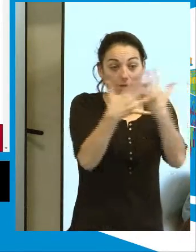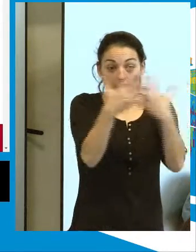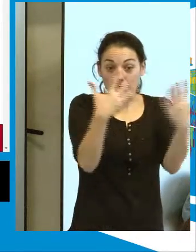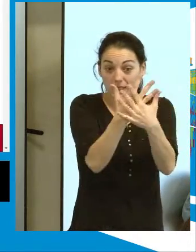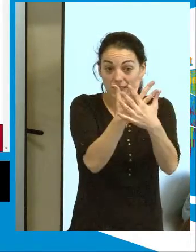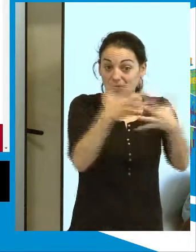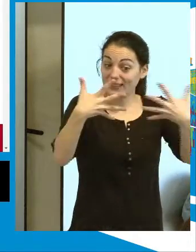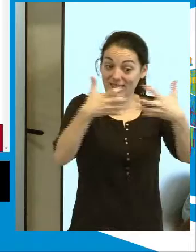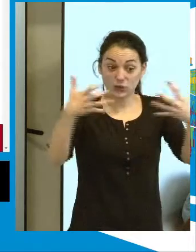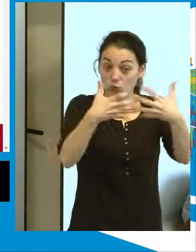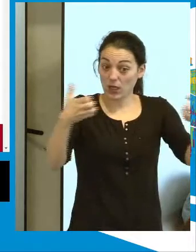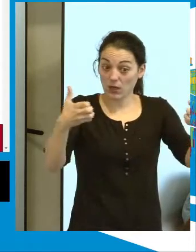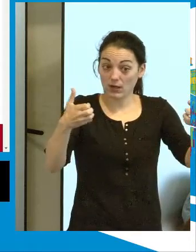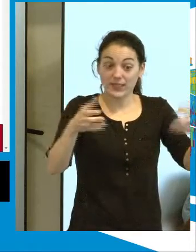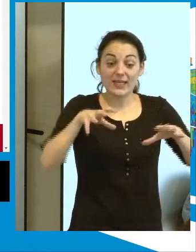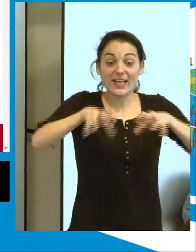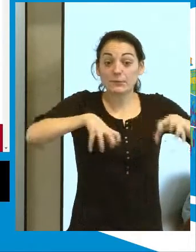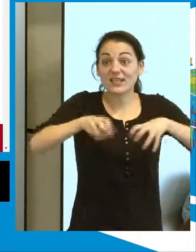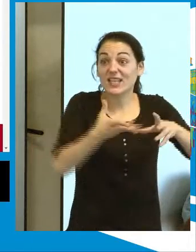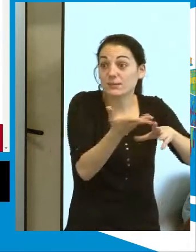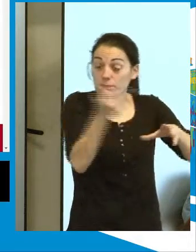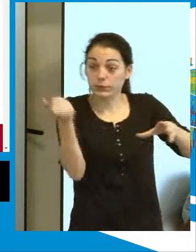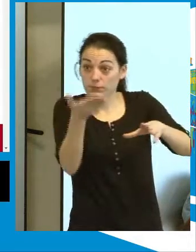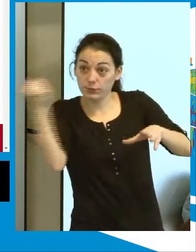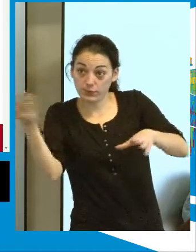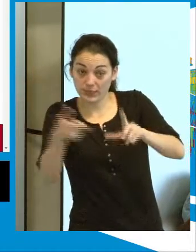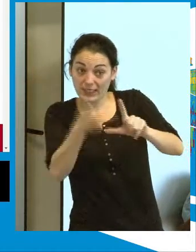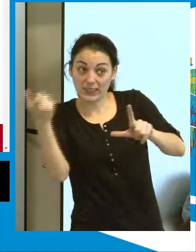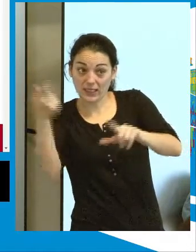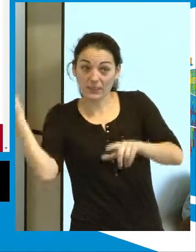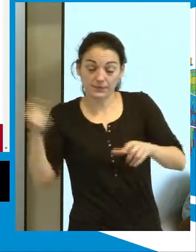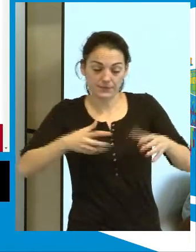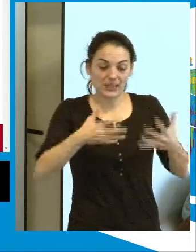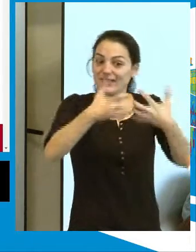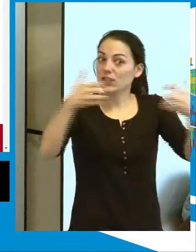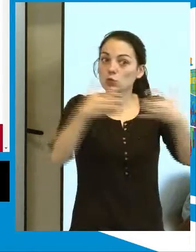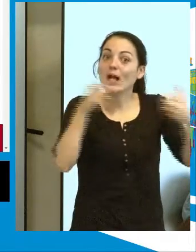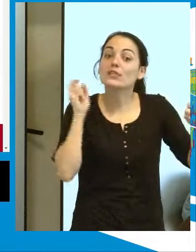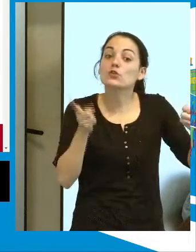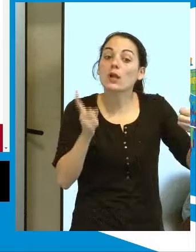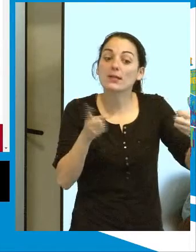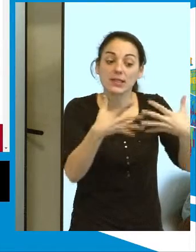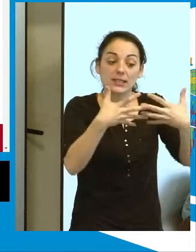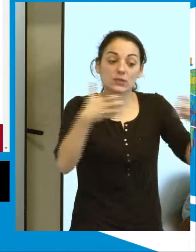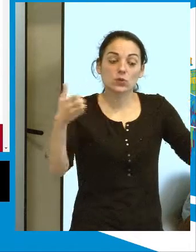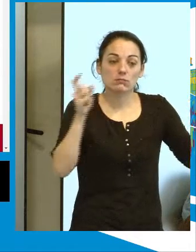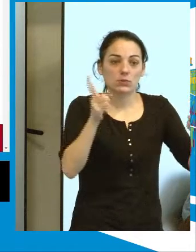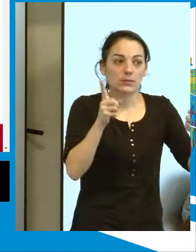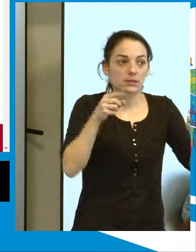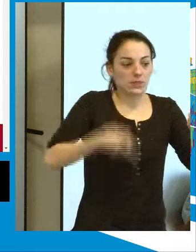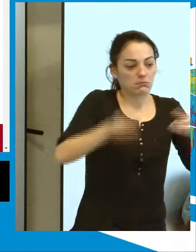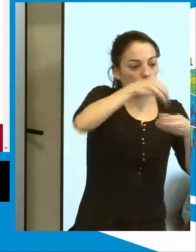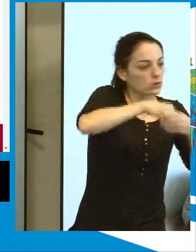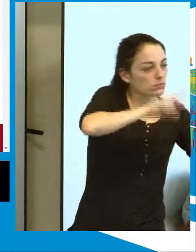textual, quita todos los CSS, todas las plantillas, los estilos, la pasa a un modo textual, no hay scroll lateral para que no se tenga que estar buscando